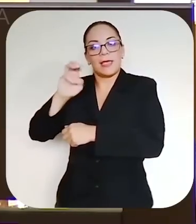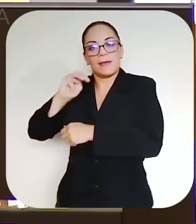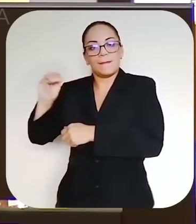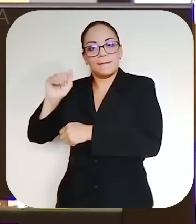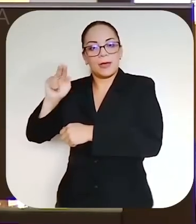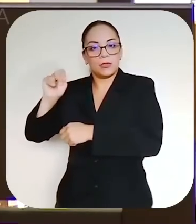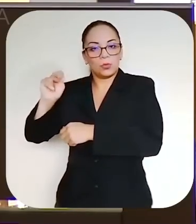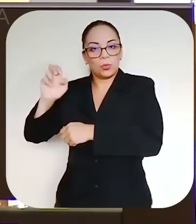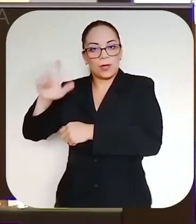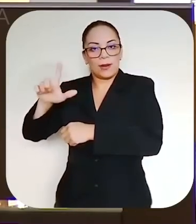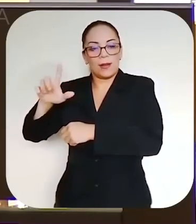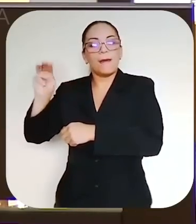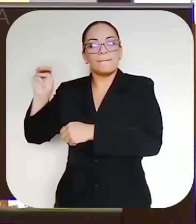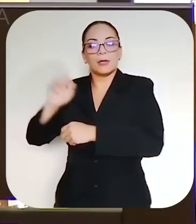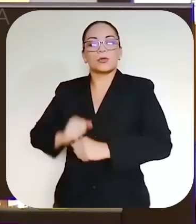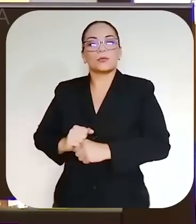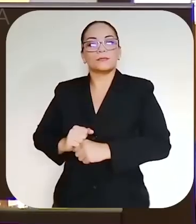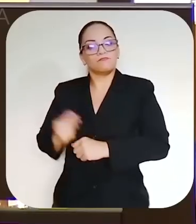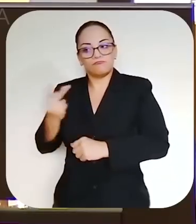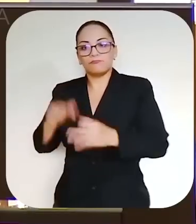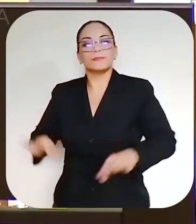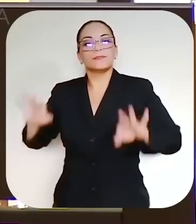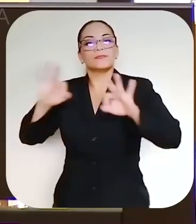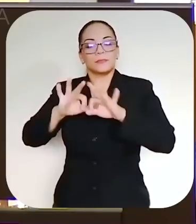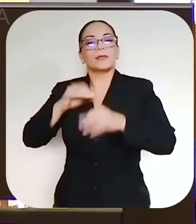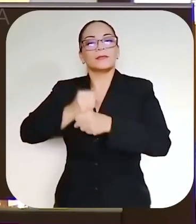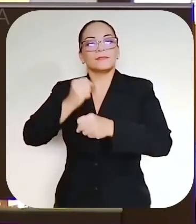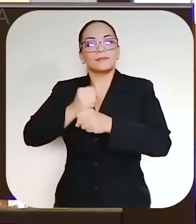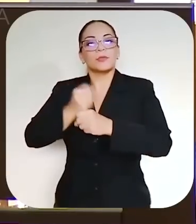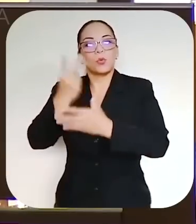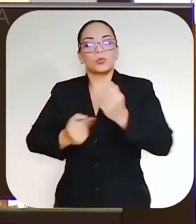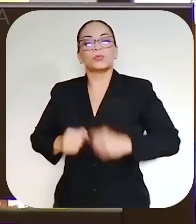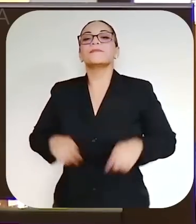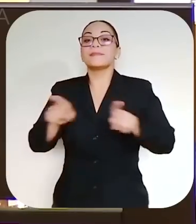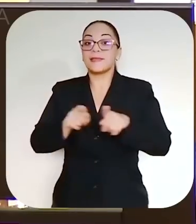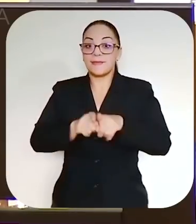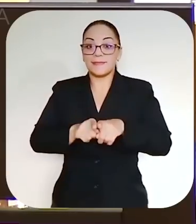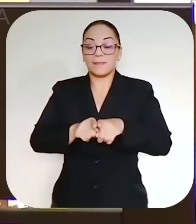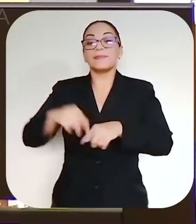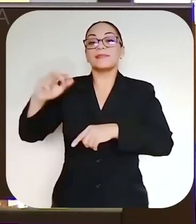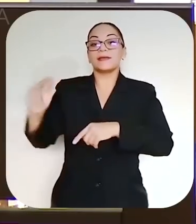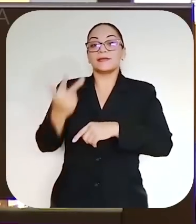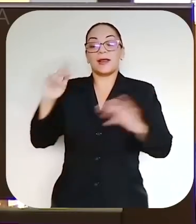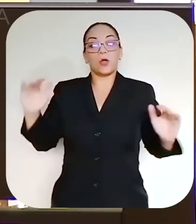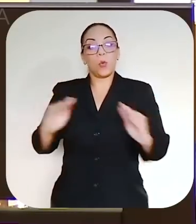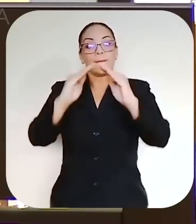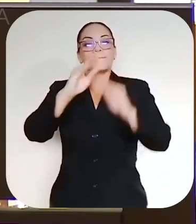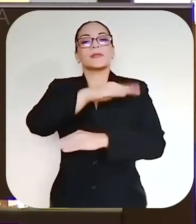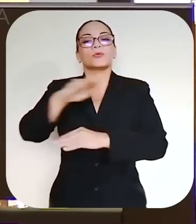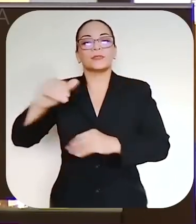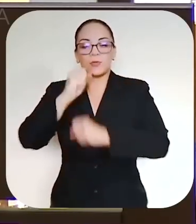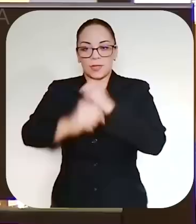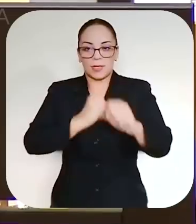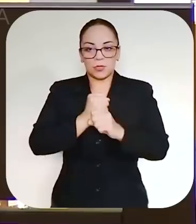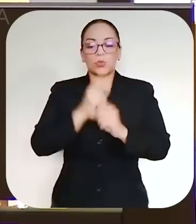de Francia Manuel macron para este evento así como para la tercera Cumbre